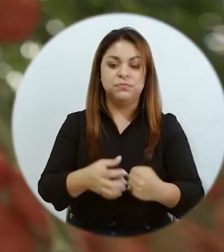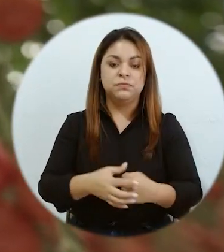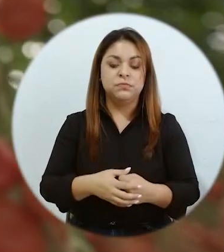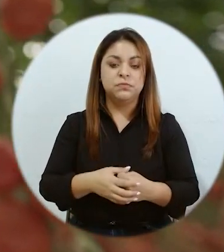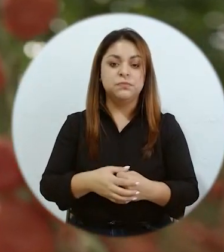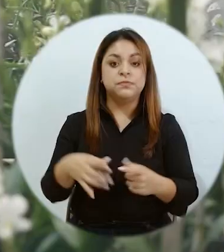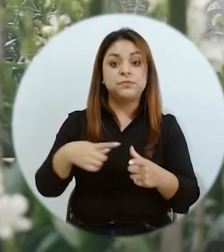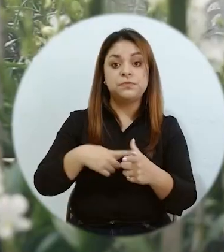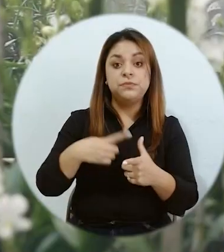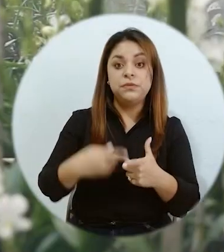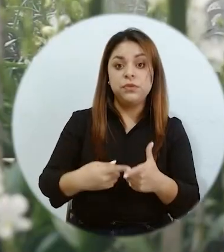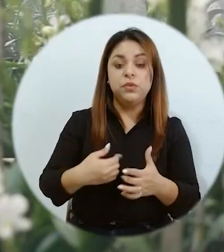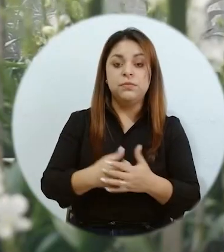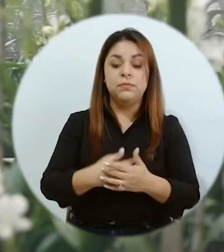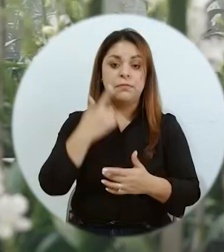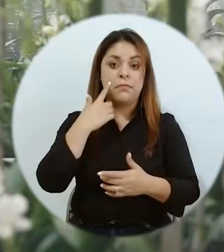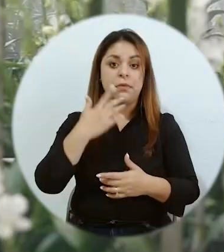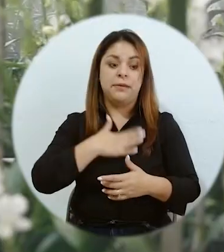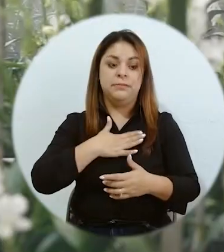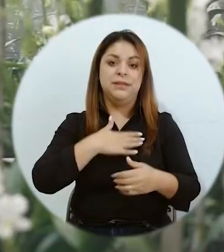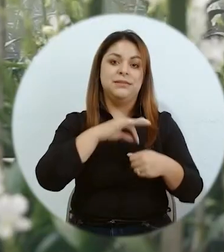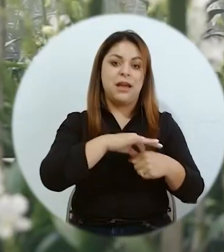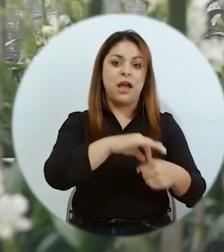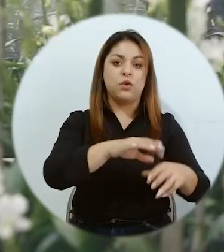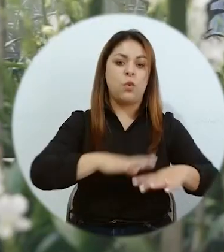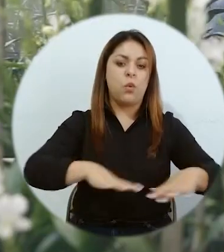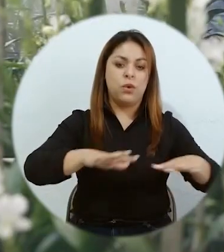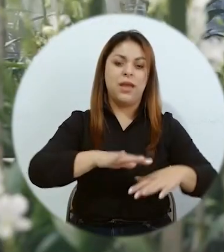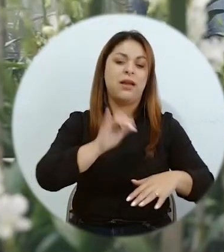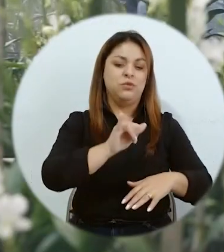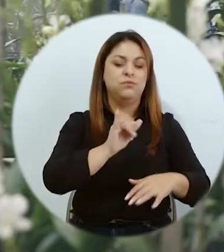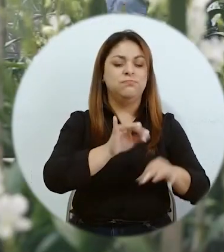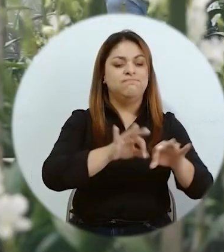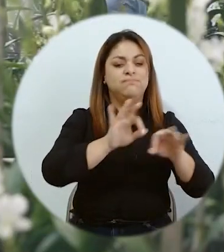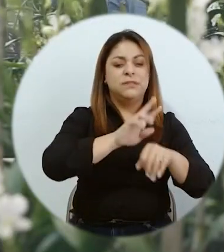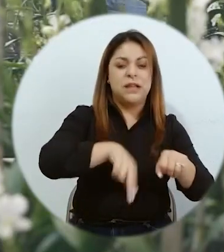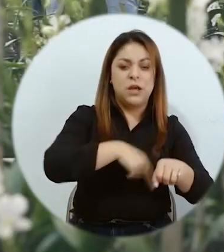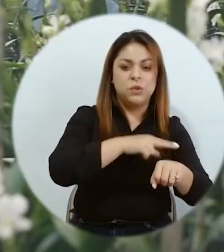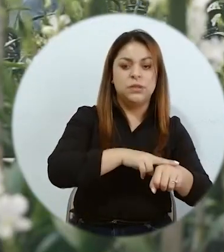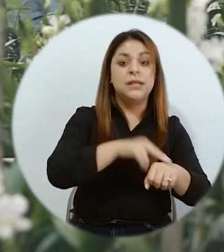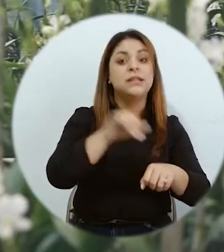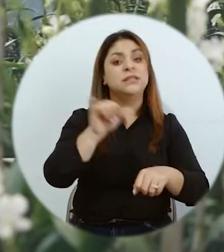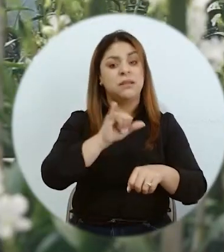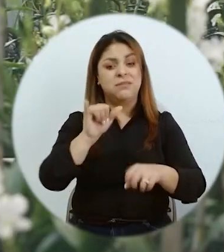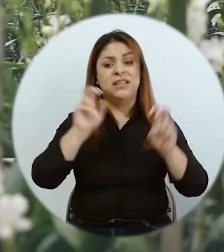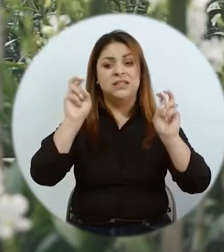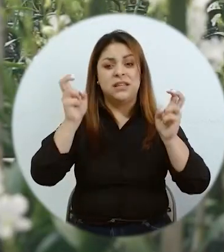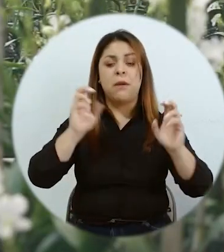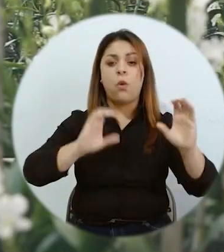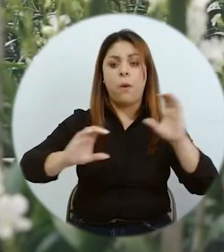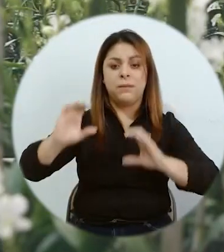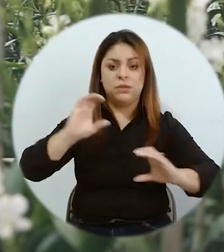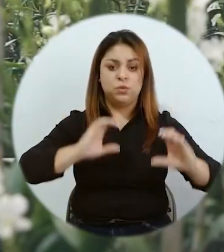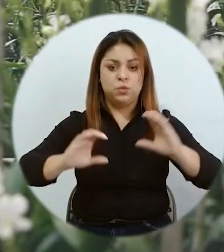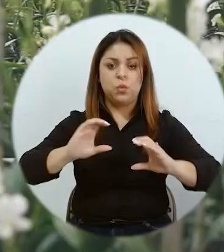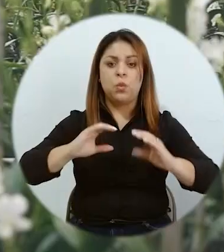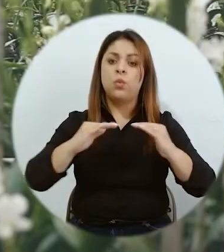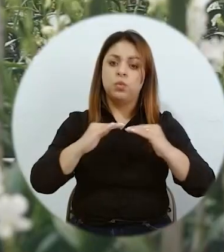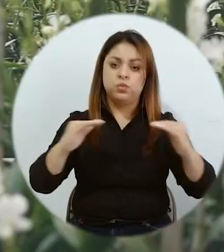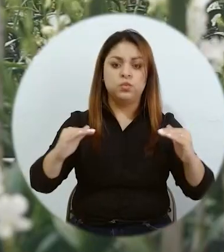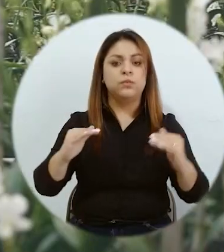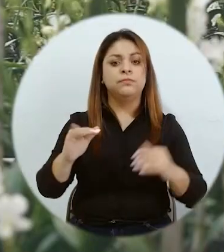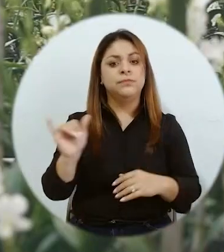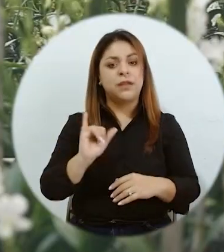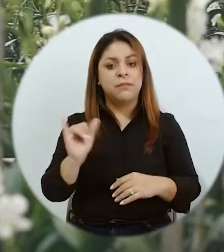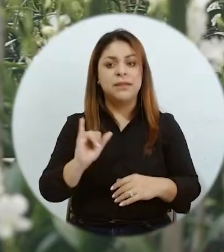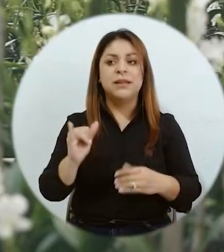salud. Entonces, para mí la agroecología es eso, ¿verdad? Trabaja también con todo lo que tiene que ver con comercialización, ¿verdad? Comercio